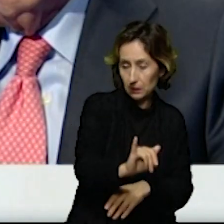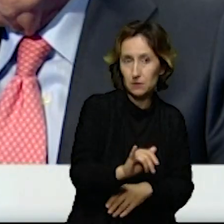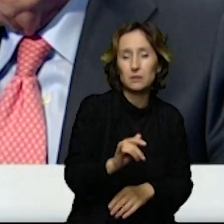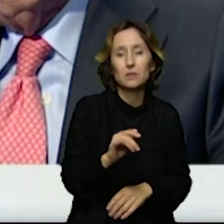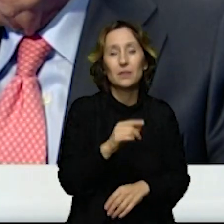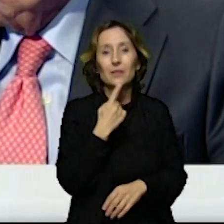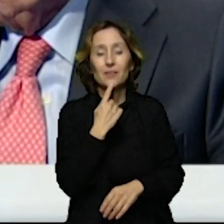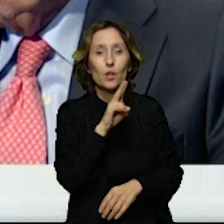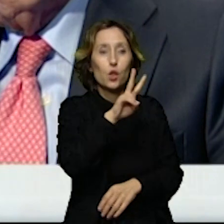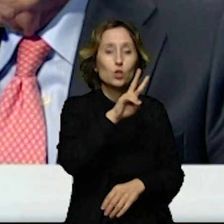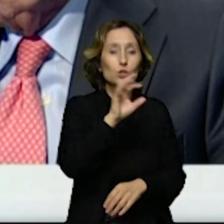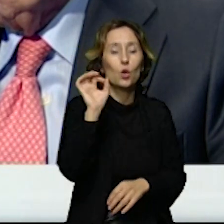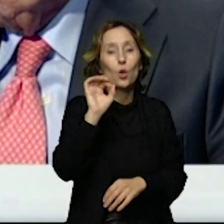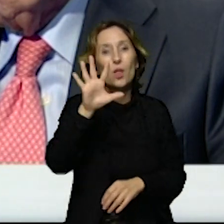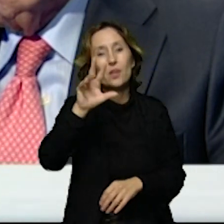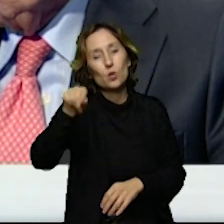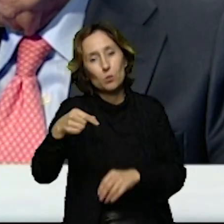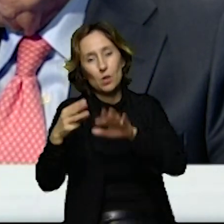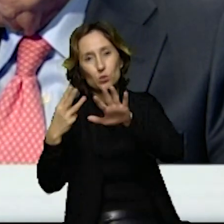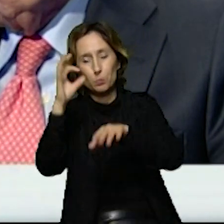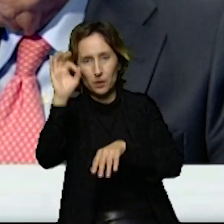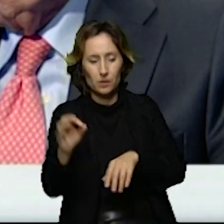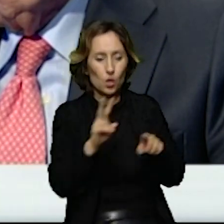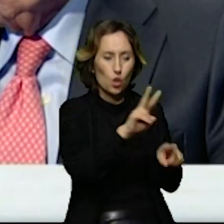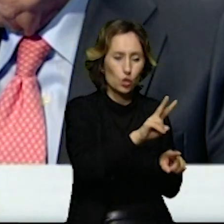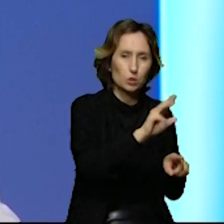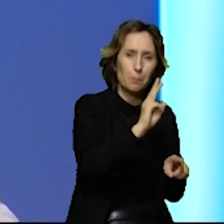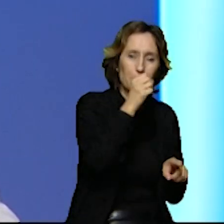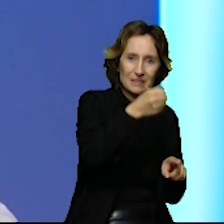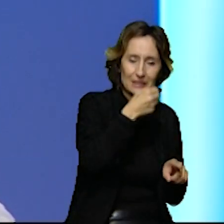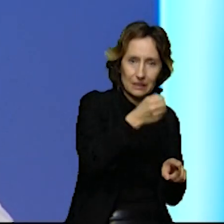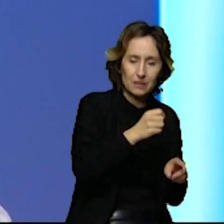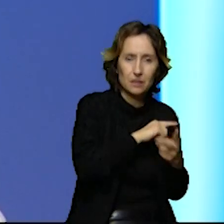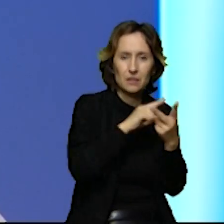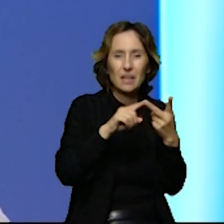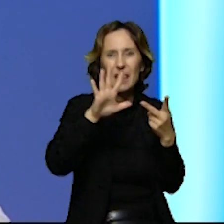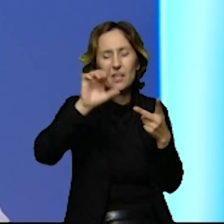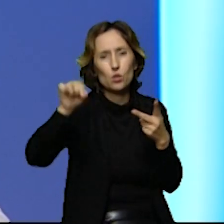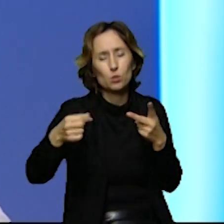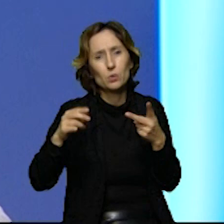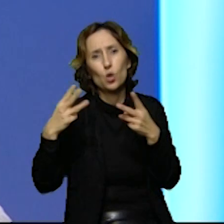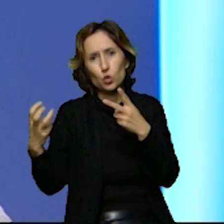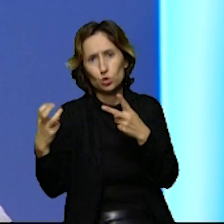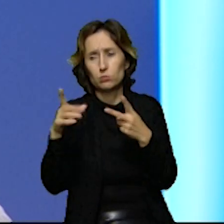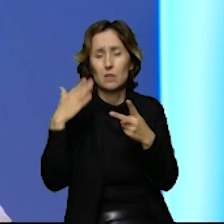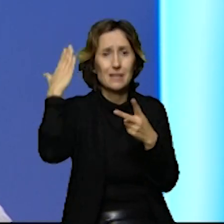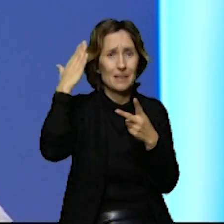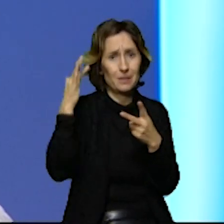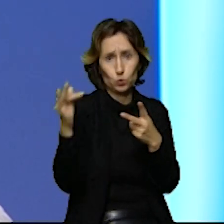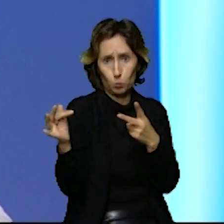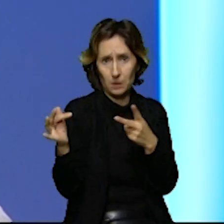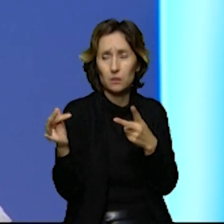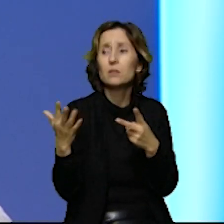2 y el 5,8%. El 2 creo que es de PSN y el 5,8% es de Navarra Suma.